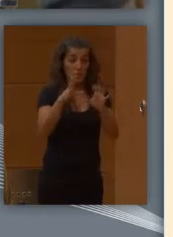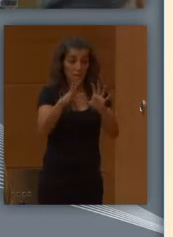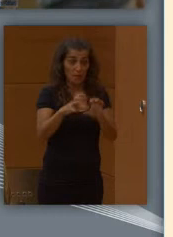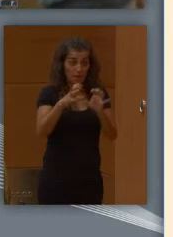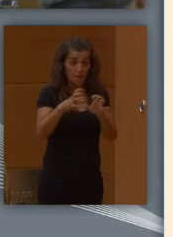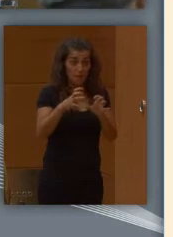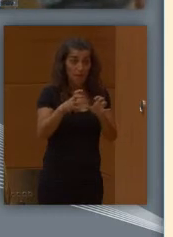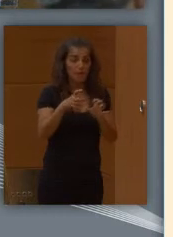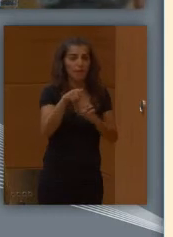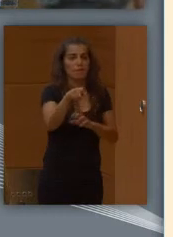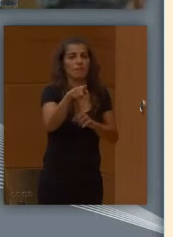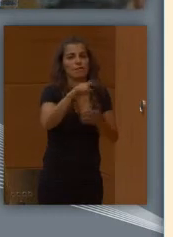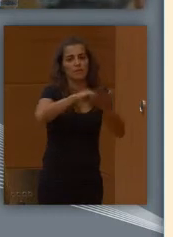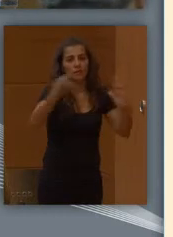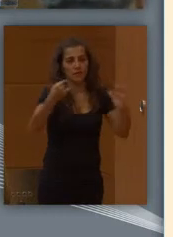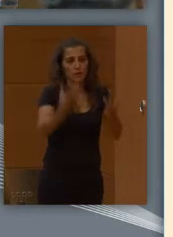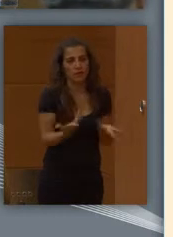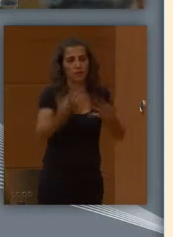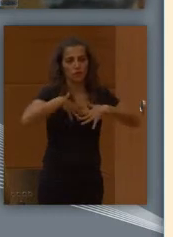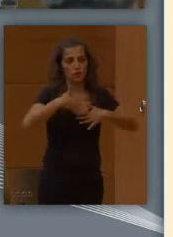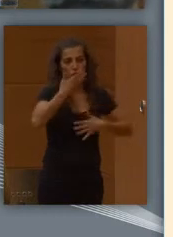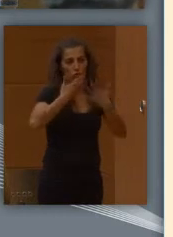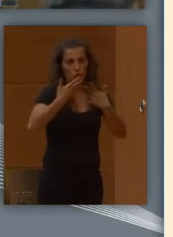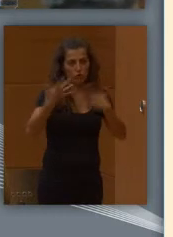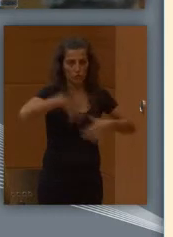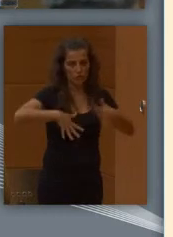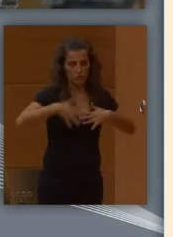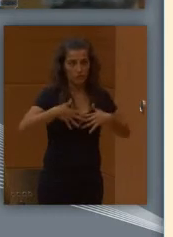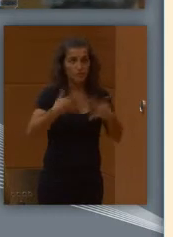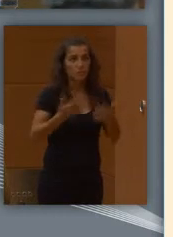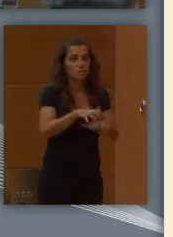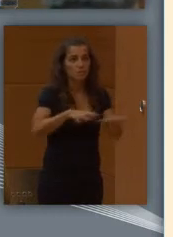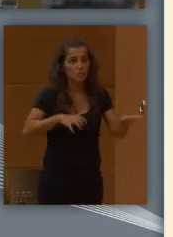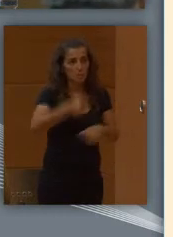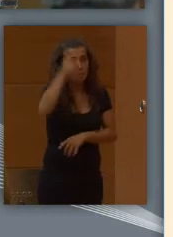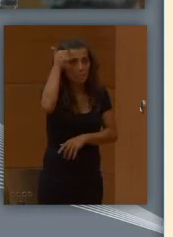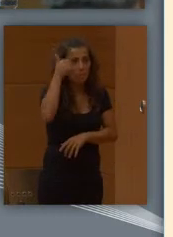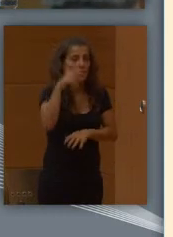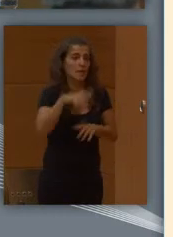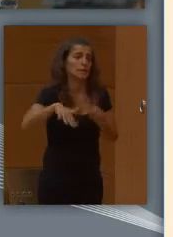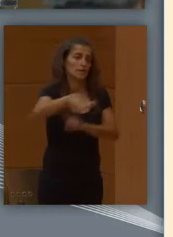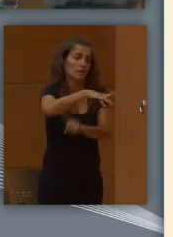este tipo de tecnologías y sobre todo en el ambiente